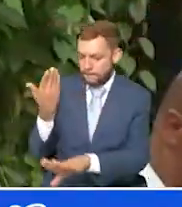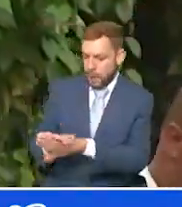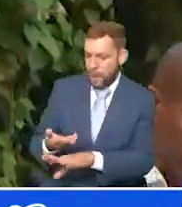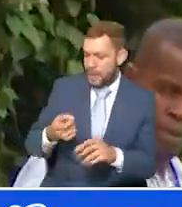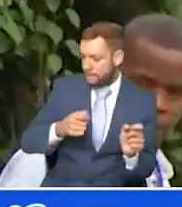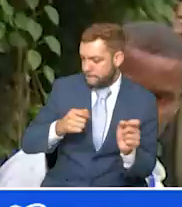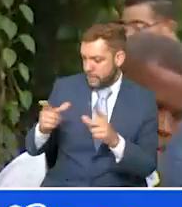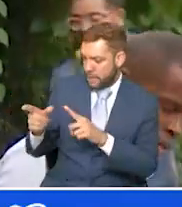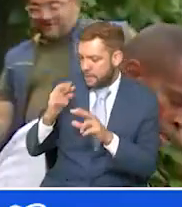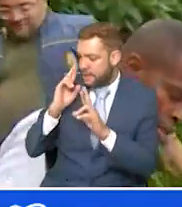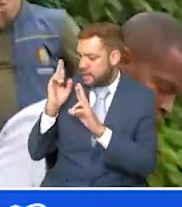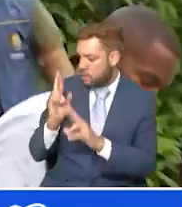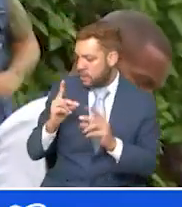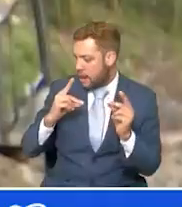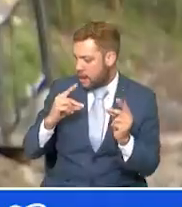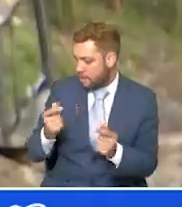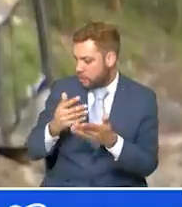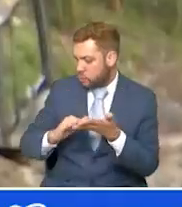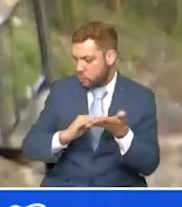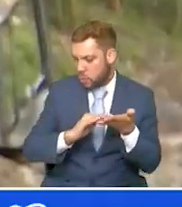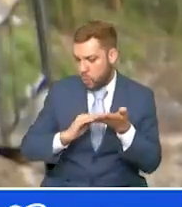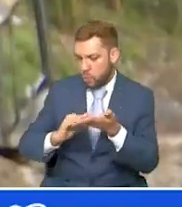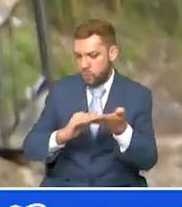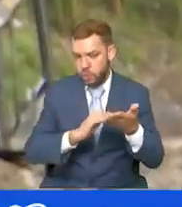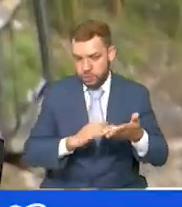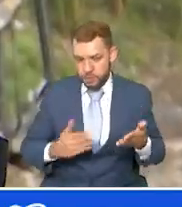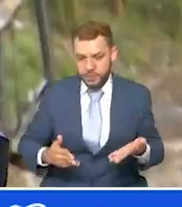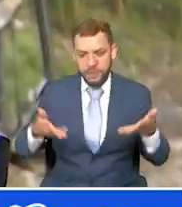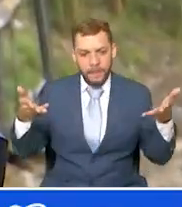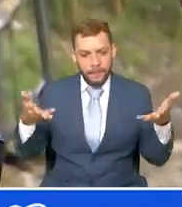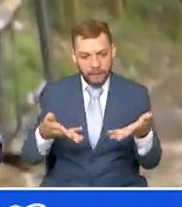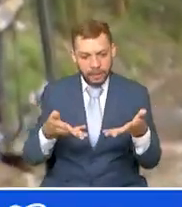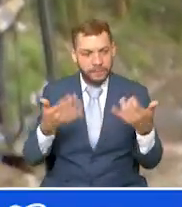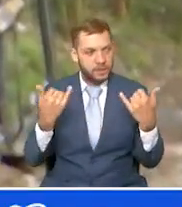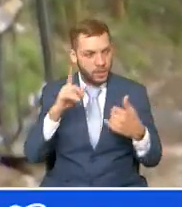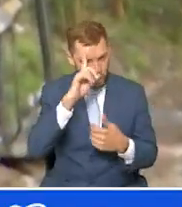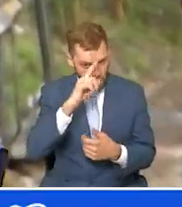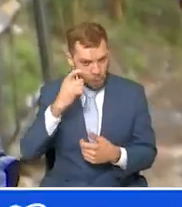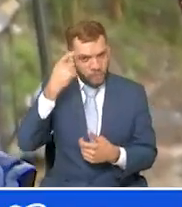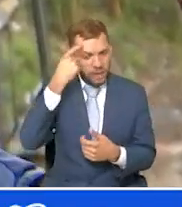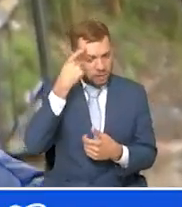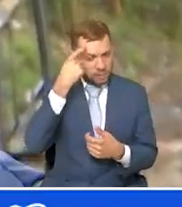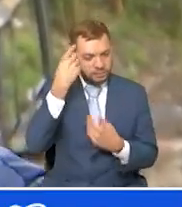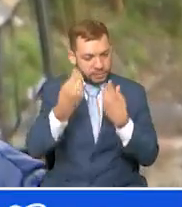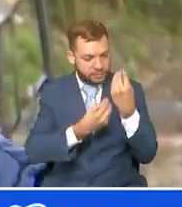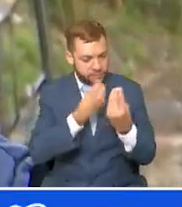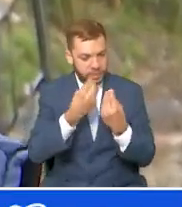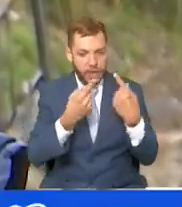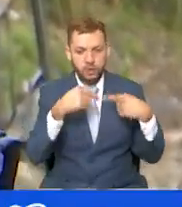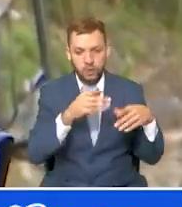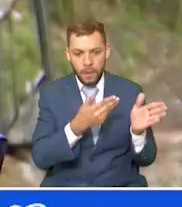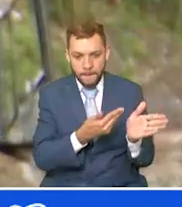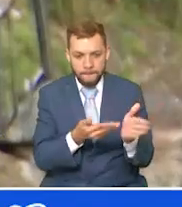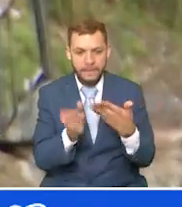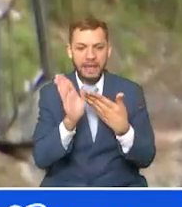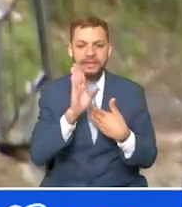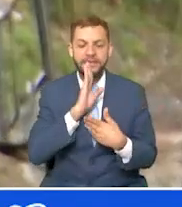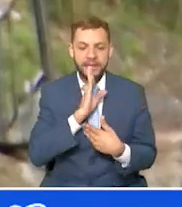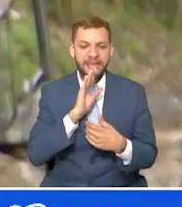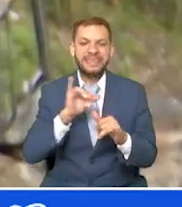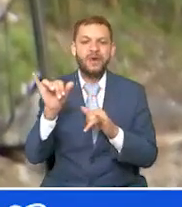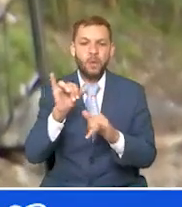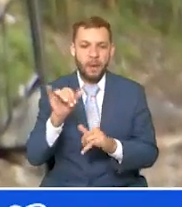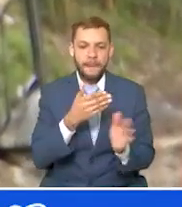ante desastres en la región nosotros hablamos con el señor gobernador sobre algo que está en el plan de desarrollo del señor presidente Gustavo